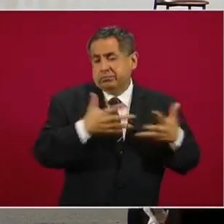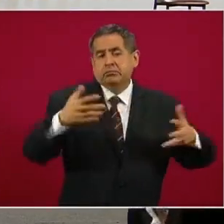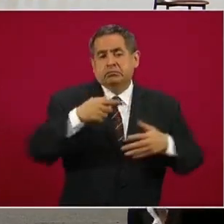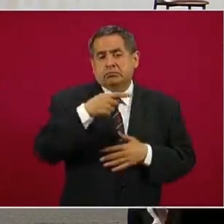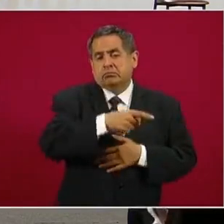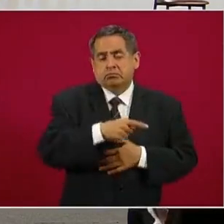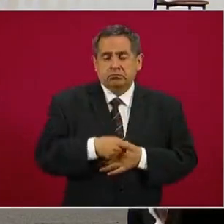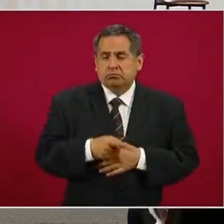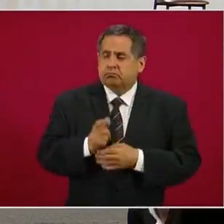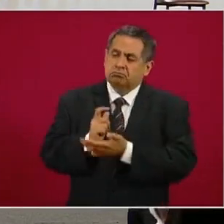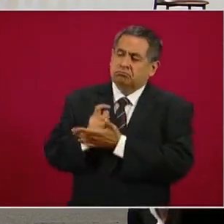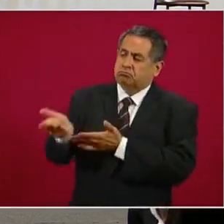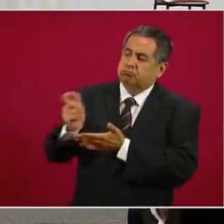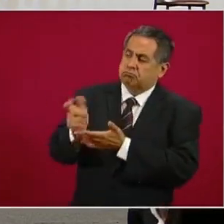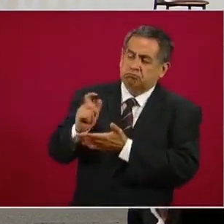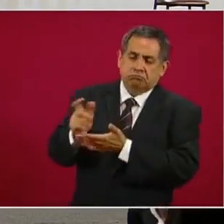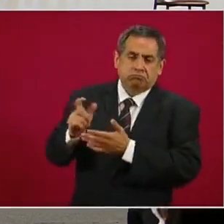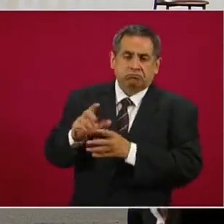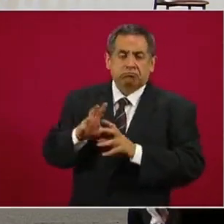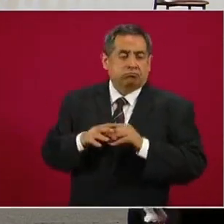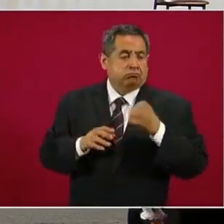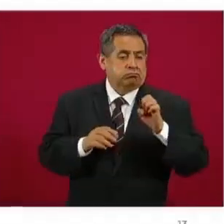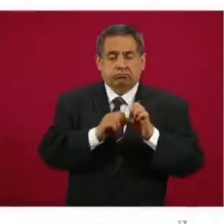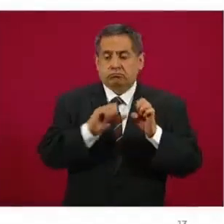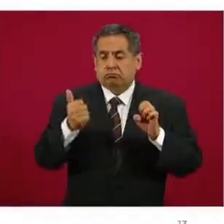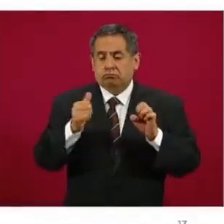una recaudación de enero a agosto de